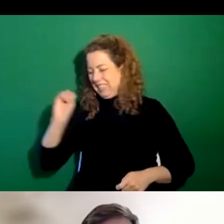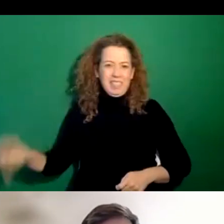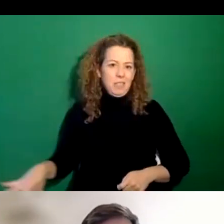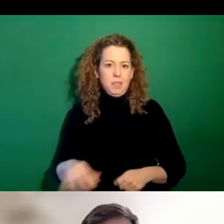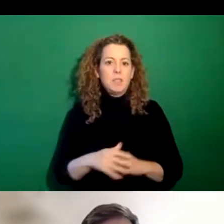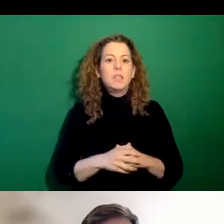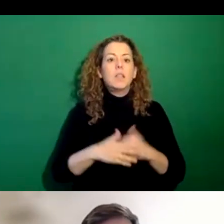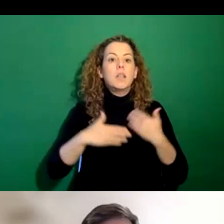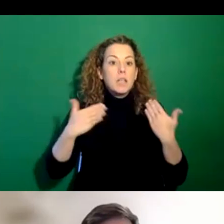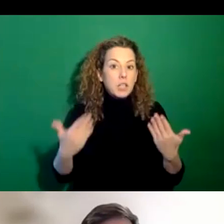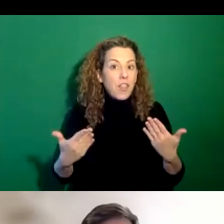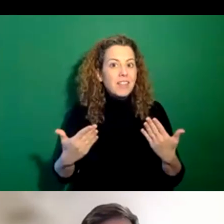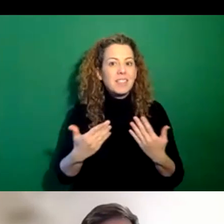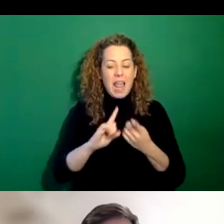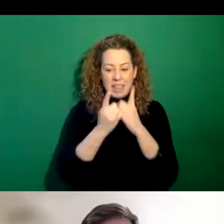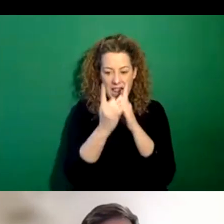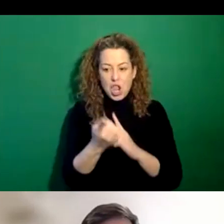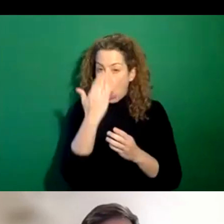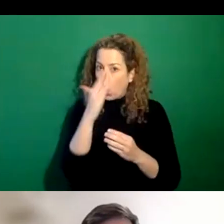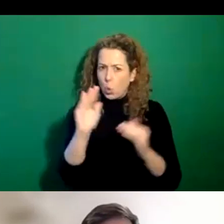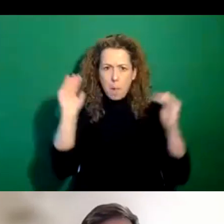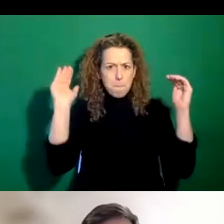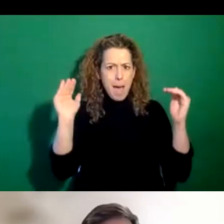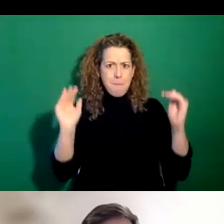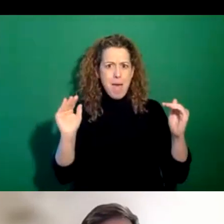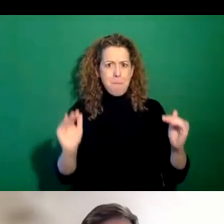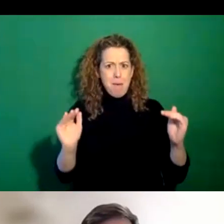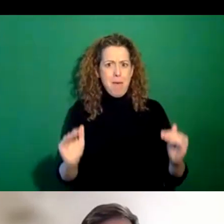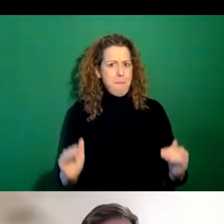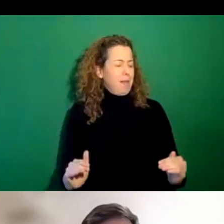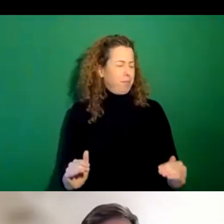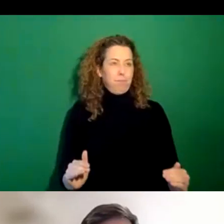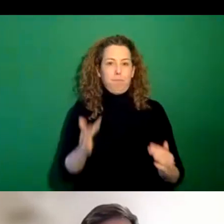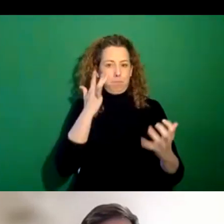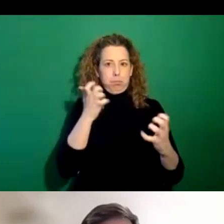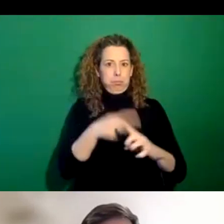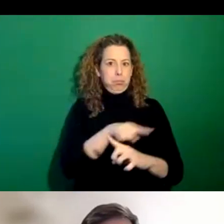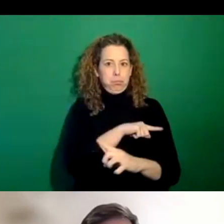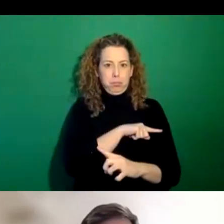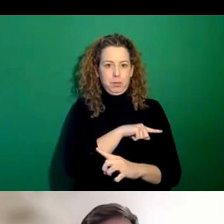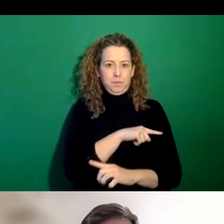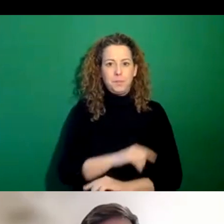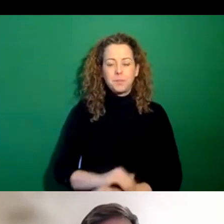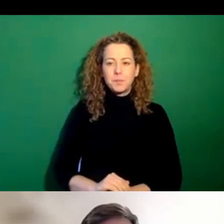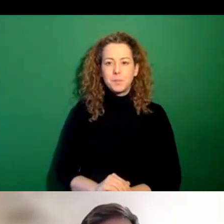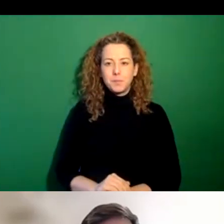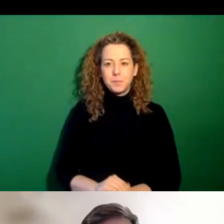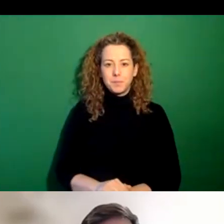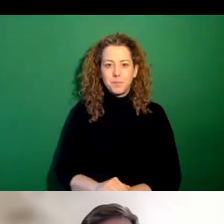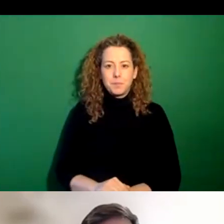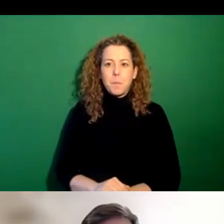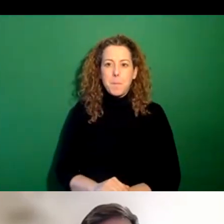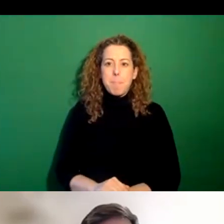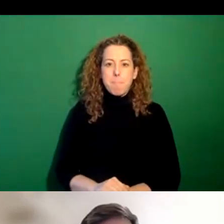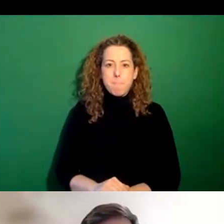podía. Entonces las alteraciones de conducta bajaron de manera, brutal. Madre mía,